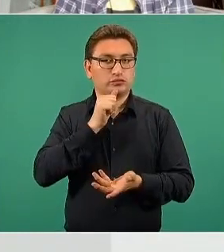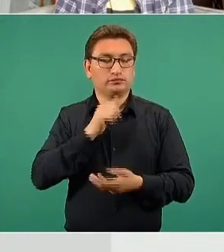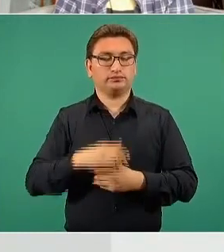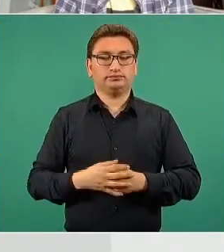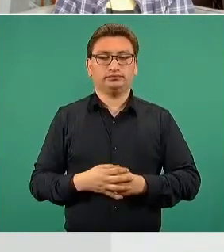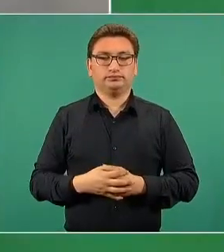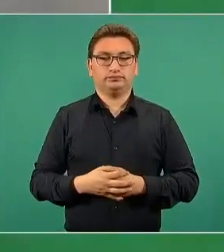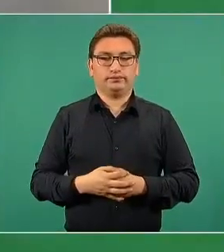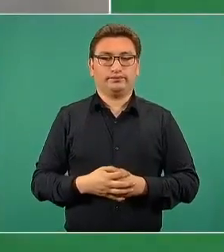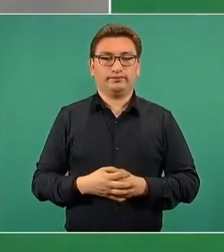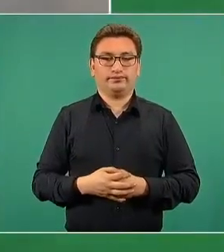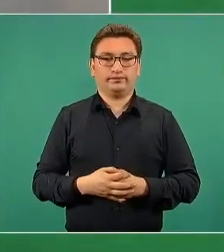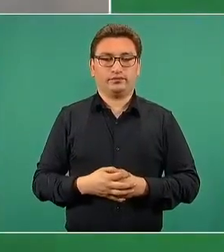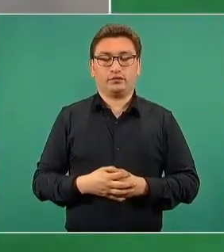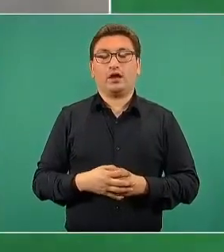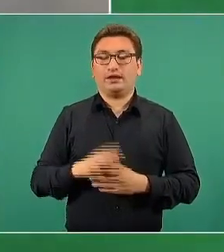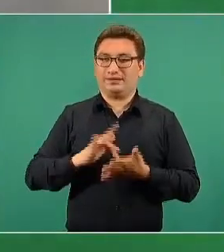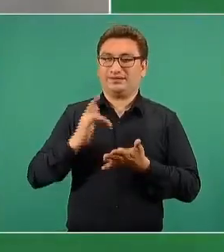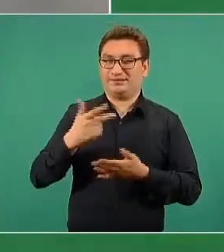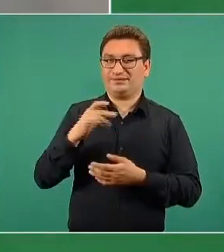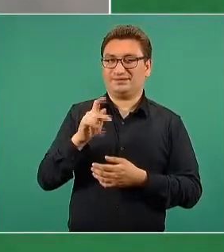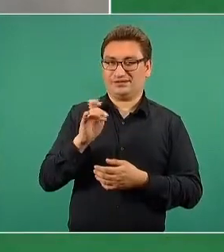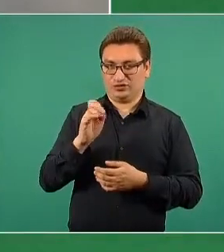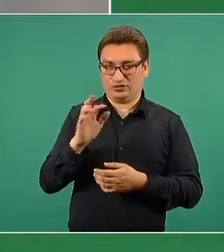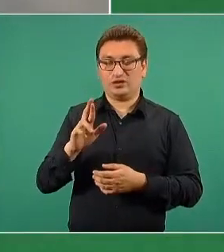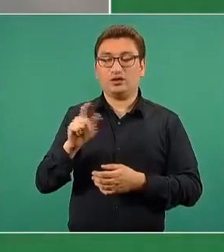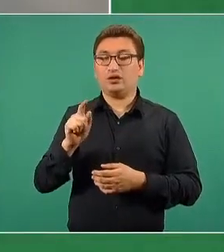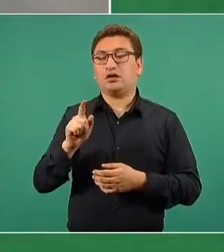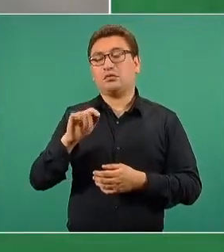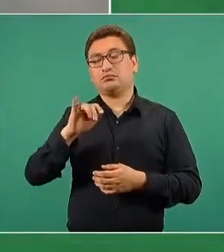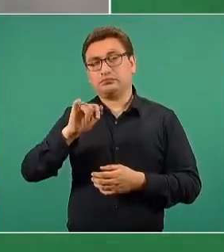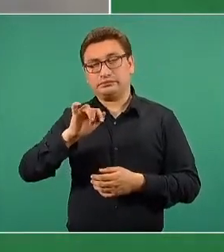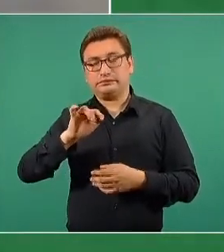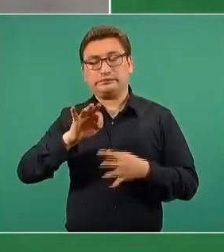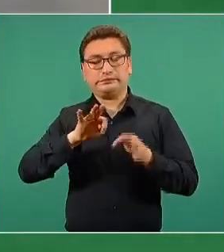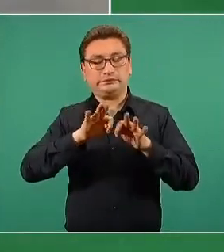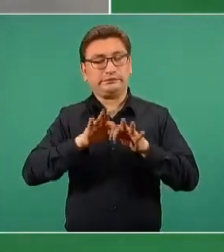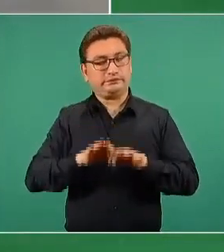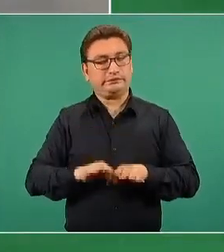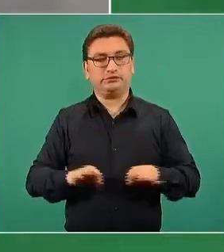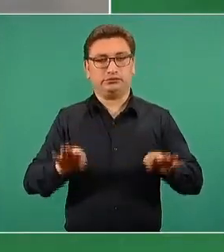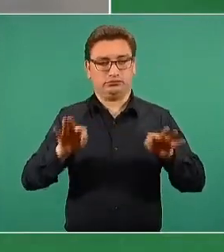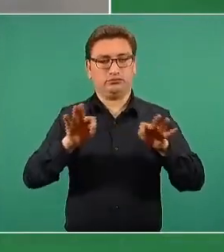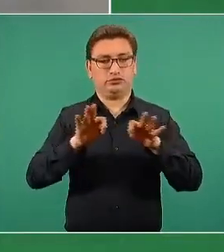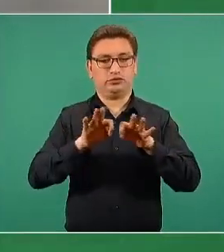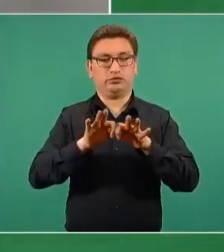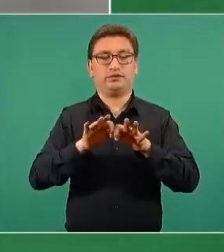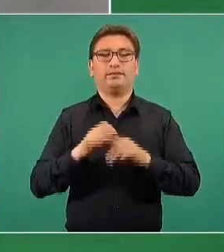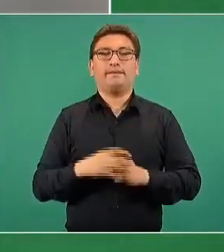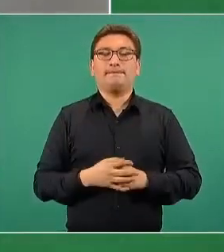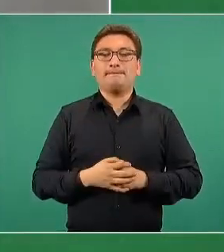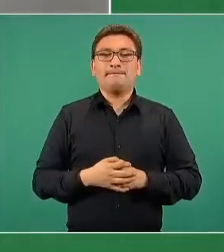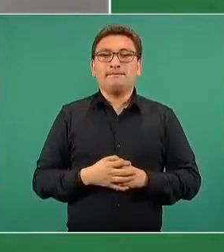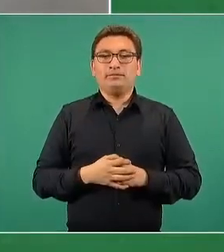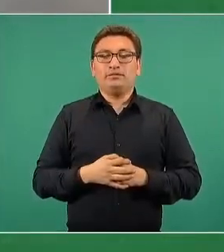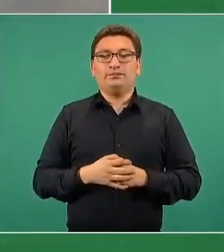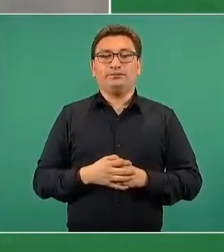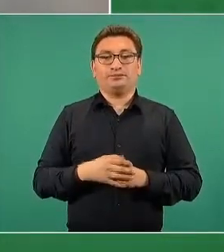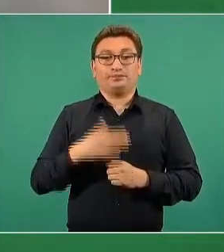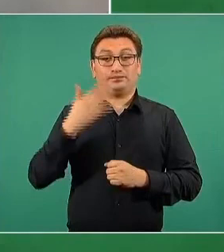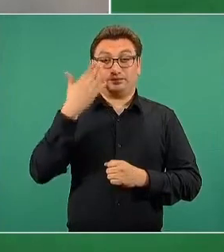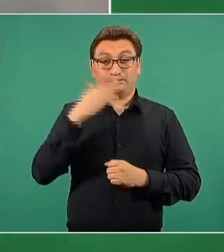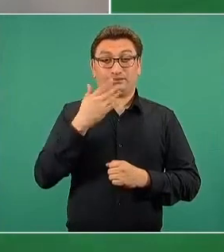Muchas gracias, Héctor. Pues bueno, mira, es tan importante abatir el